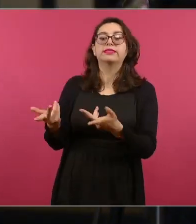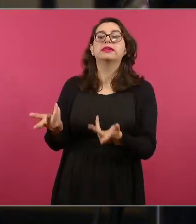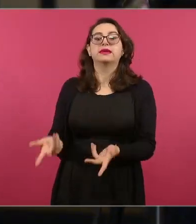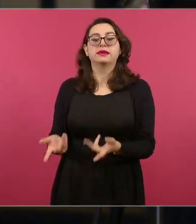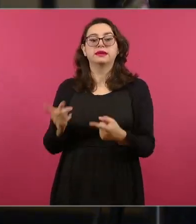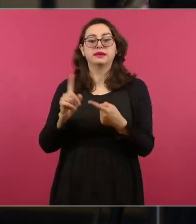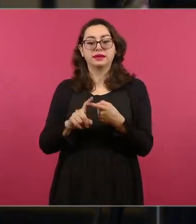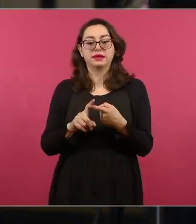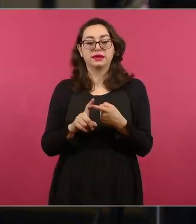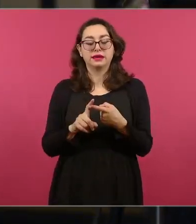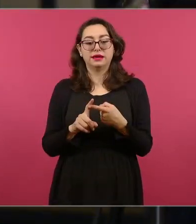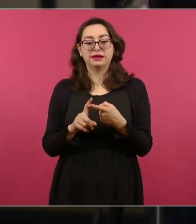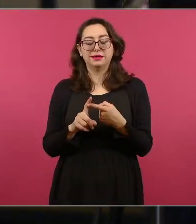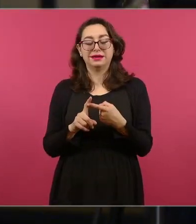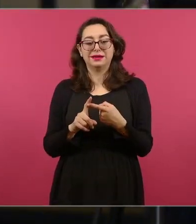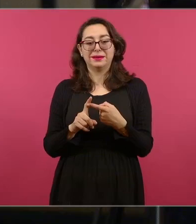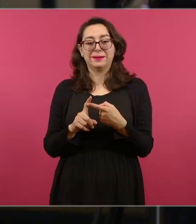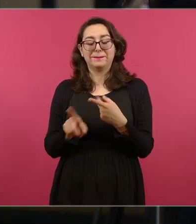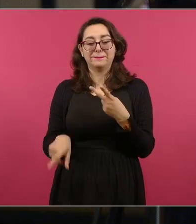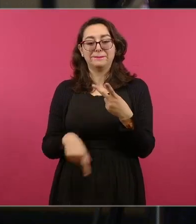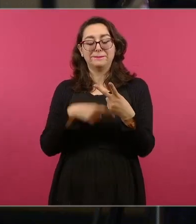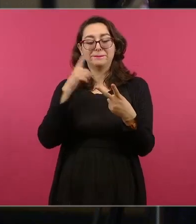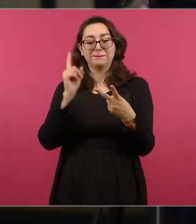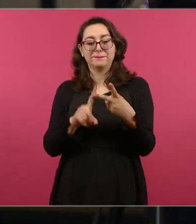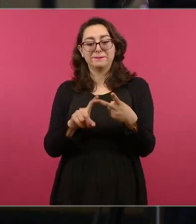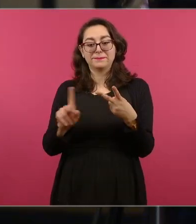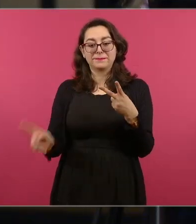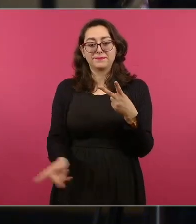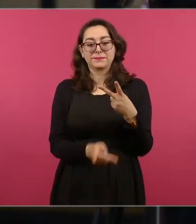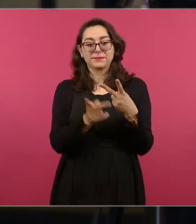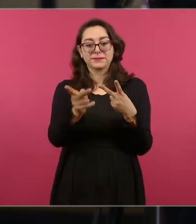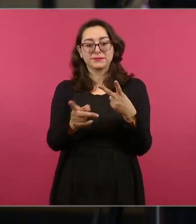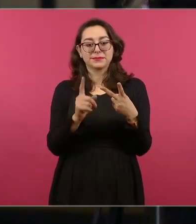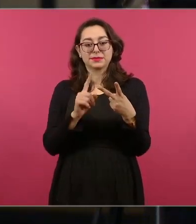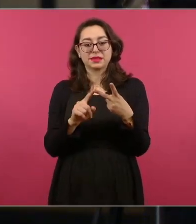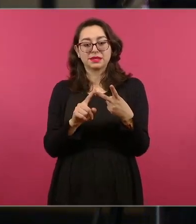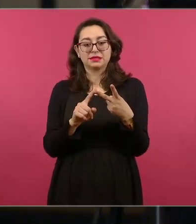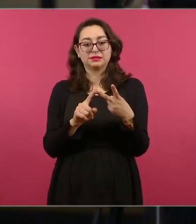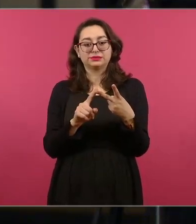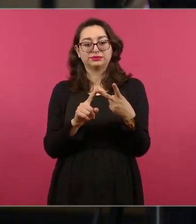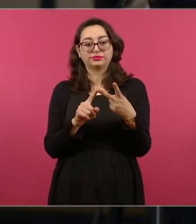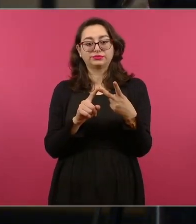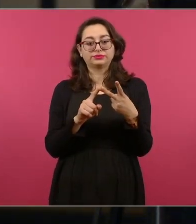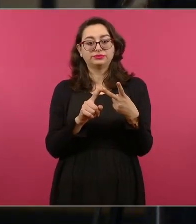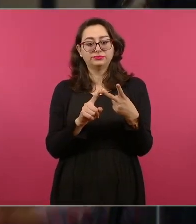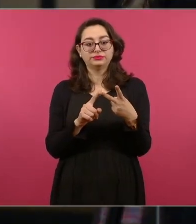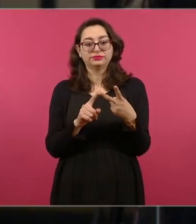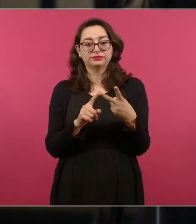es una de las preguntas. La segunda pregunta es algo que le quiero comentar. En